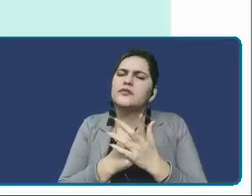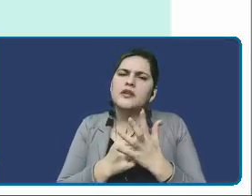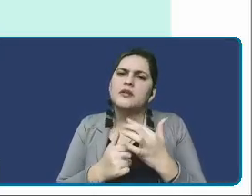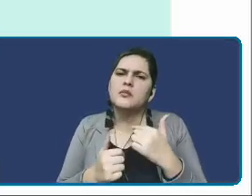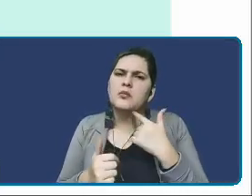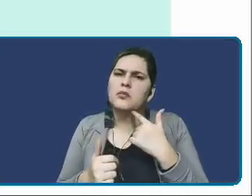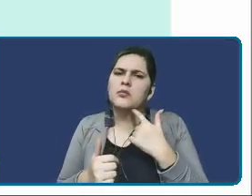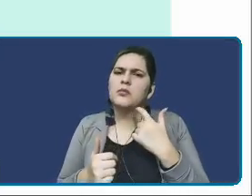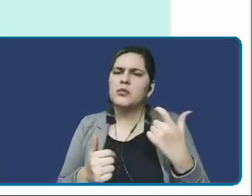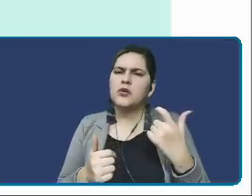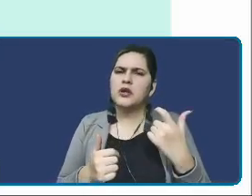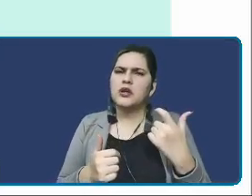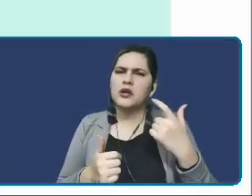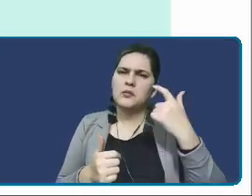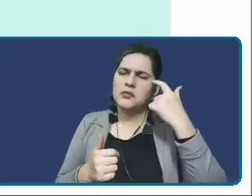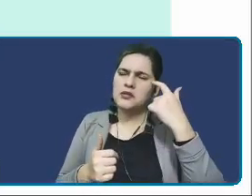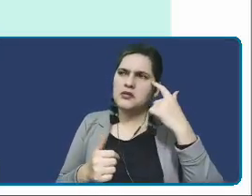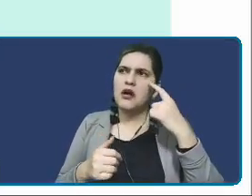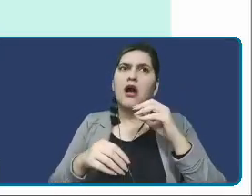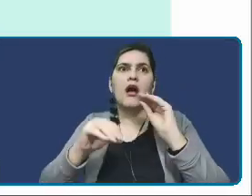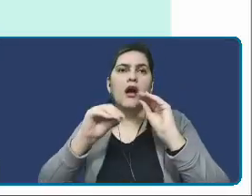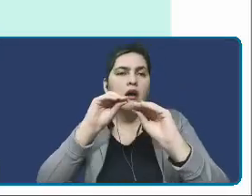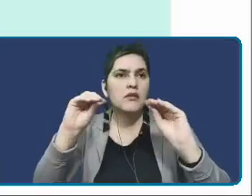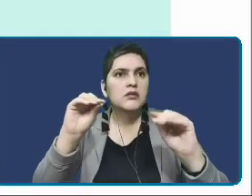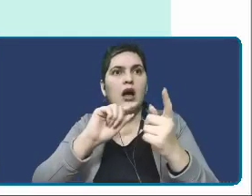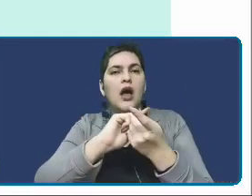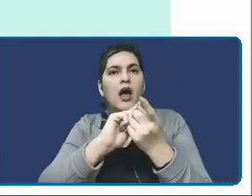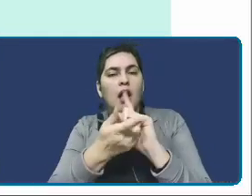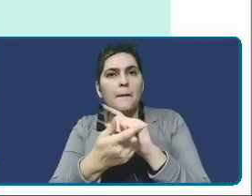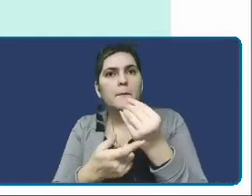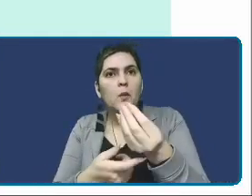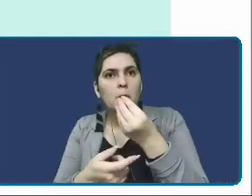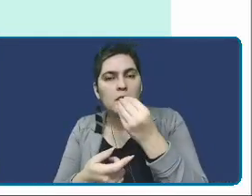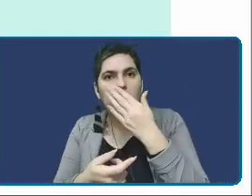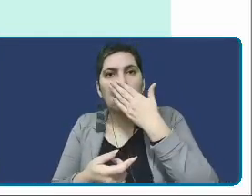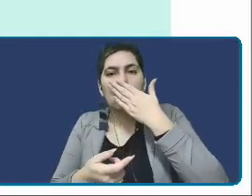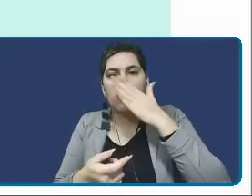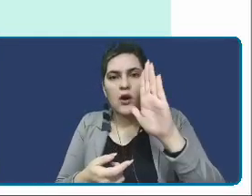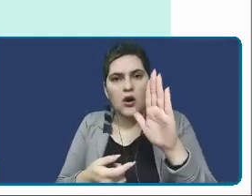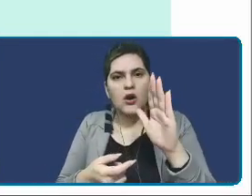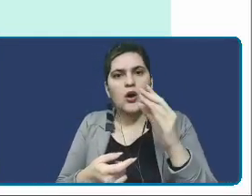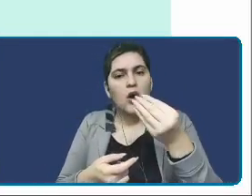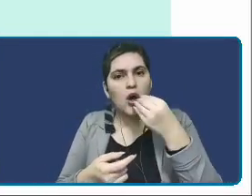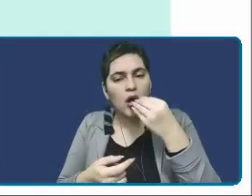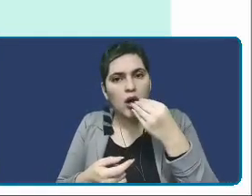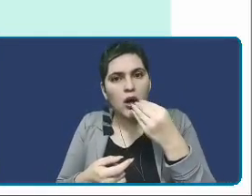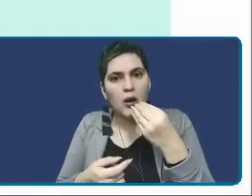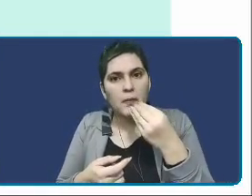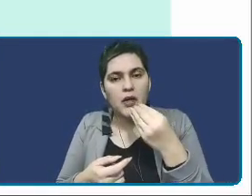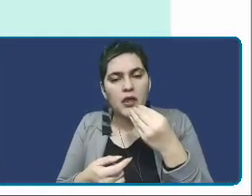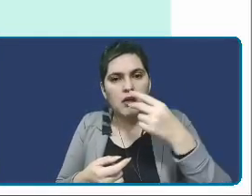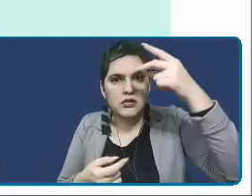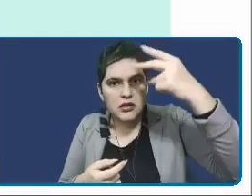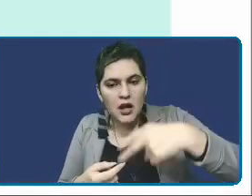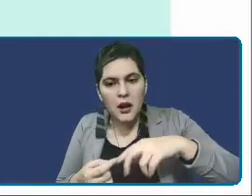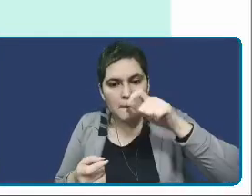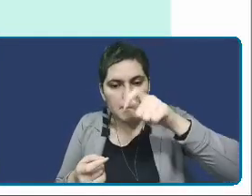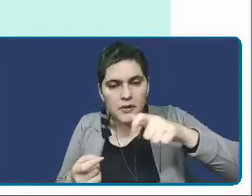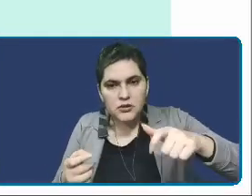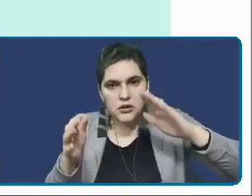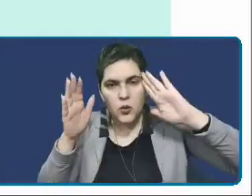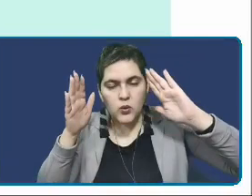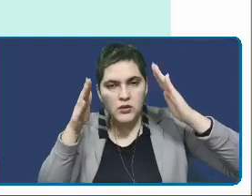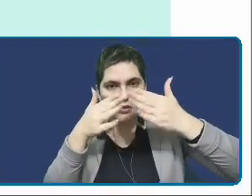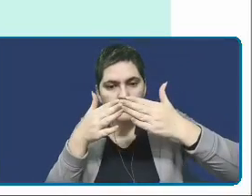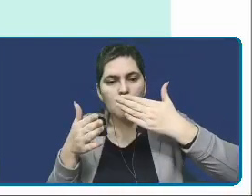se han promocionado tantos cambios alimentarios? Como que debiera haber una alimentación propia para autismo.